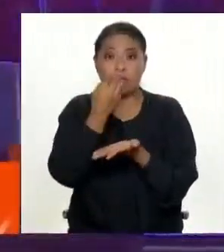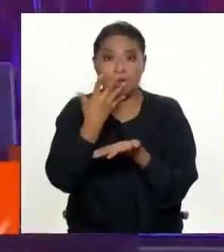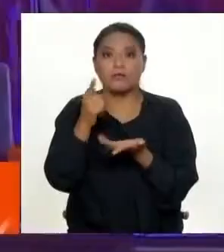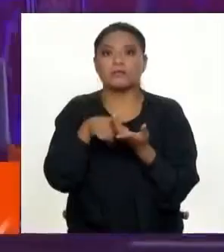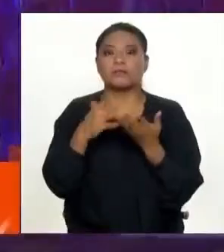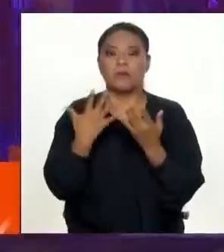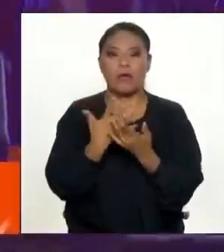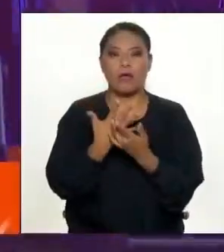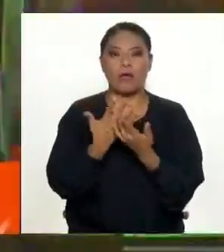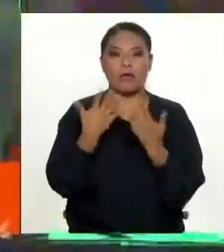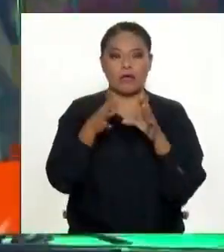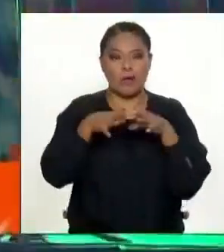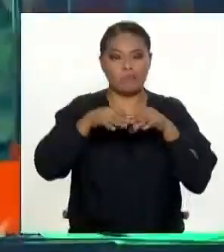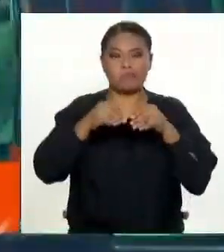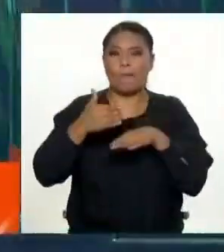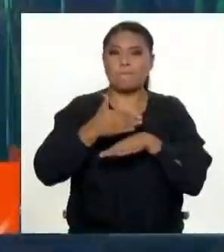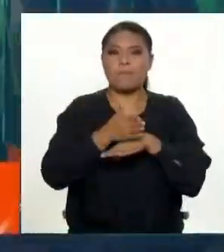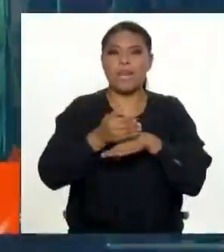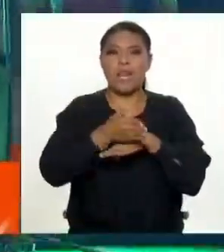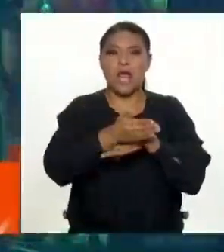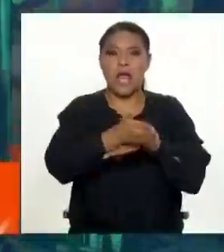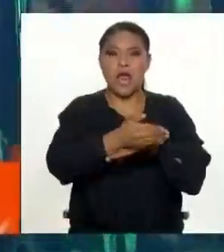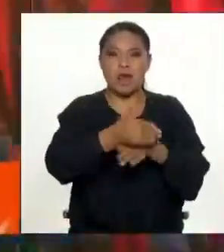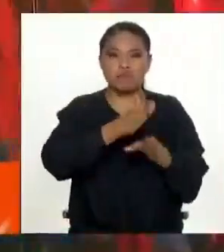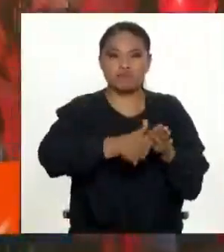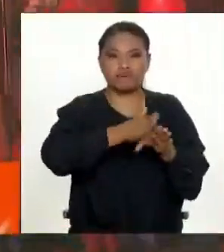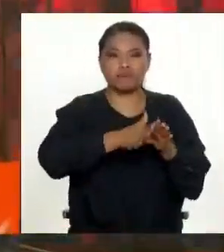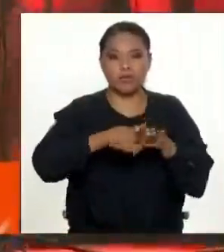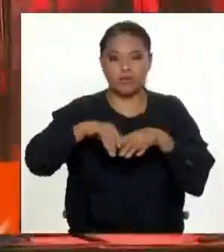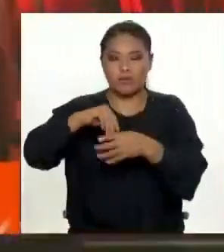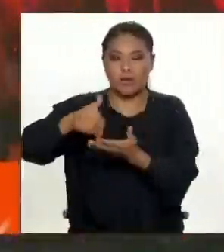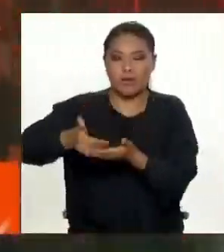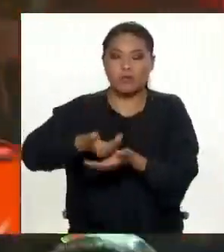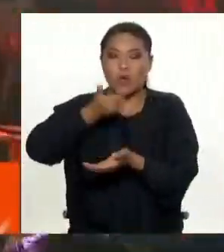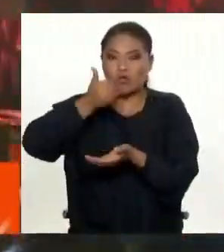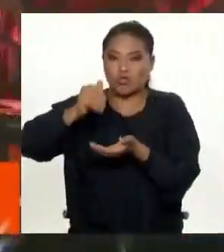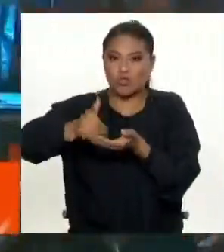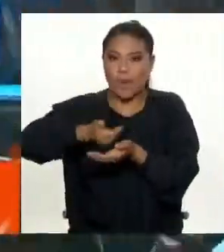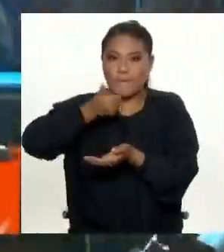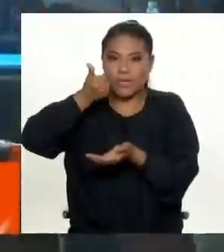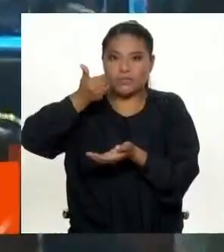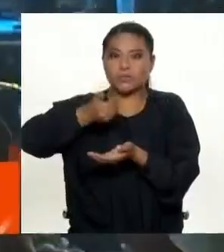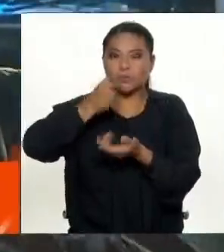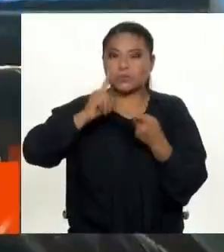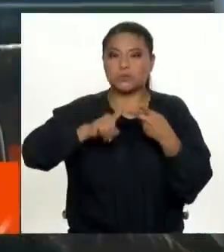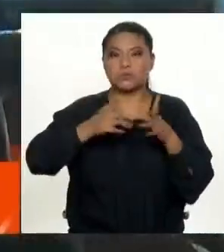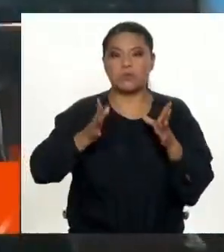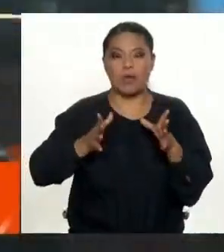carachama, los distintos tipos de sopas que tienen, ¿no? El tacacho.